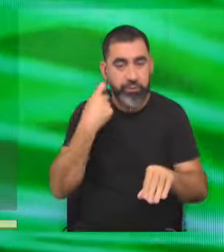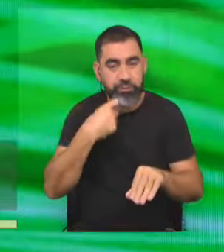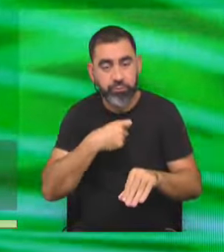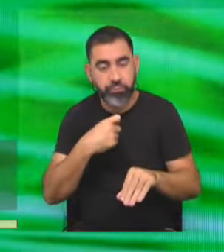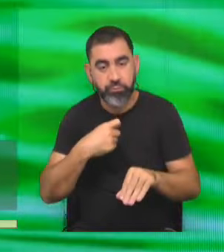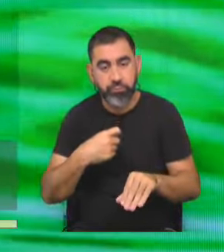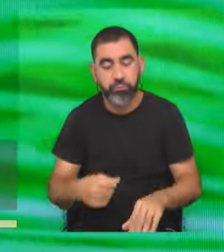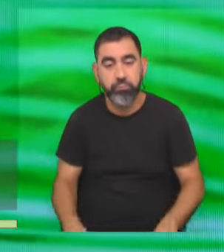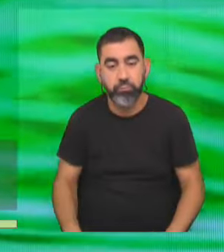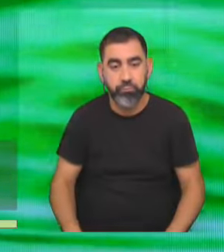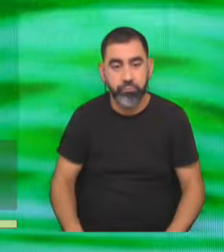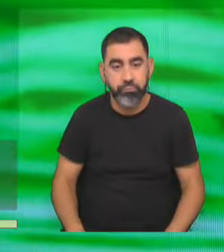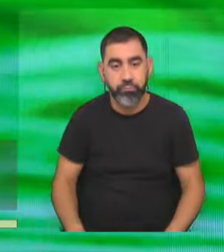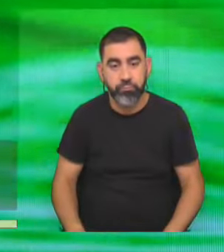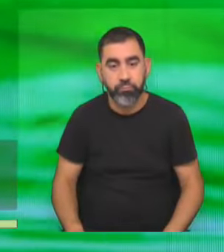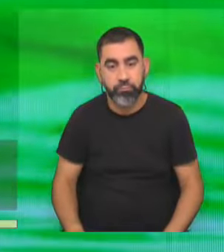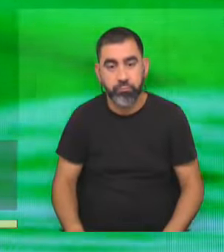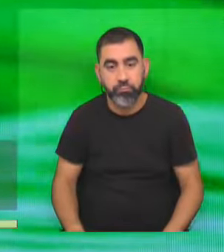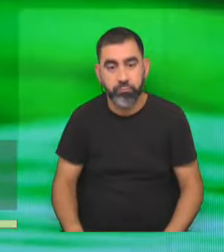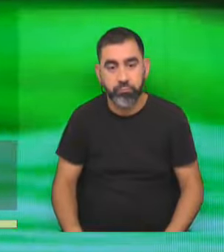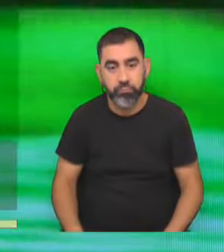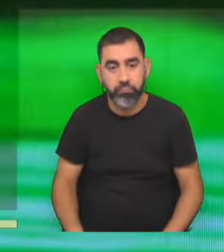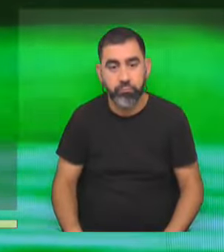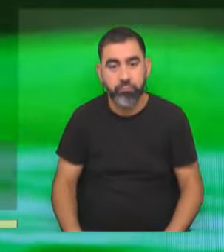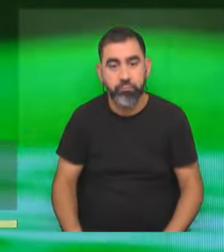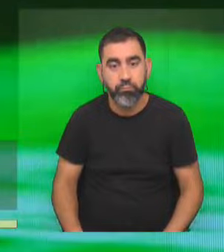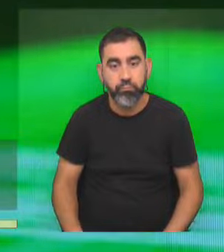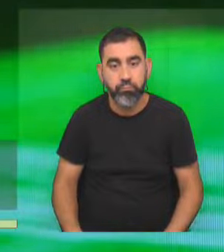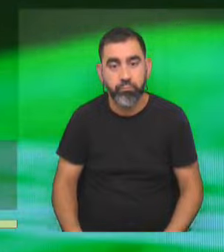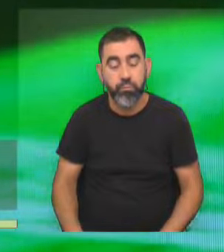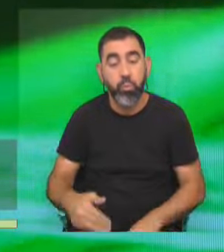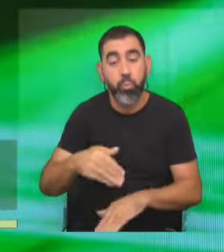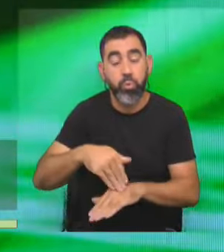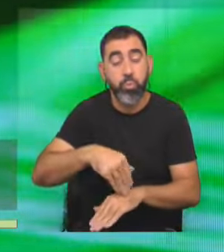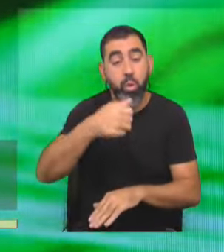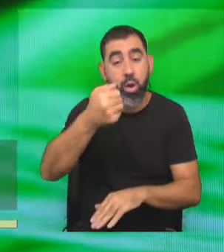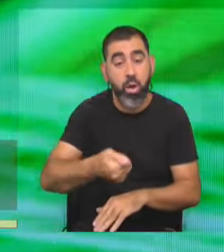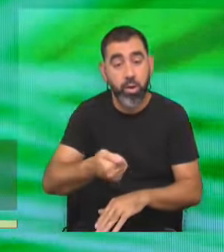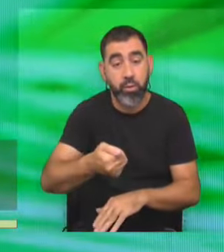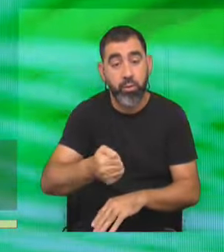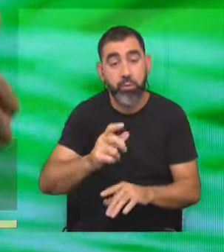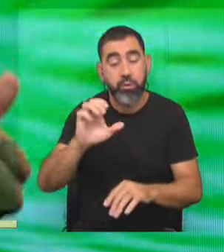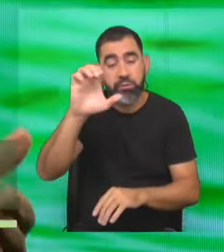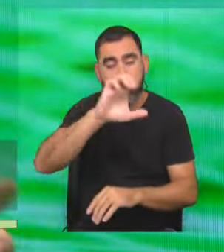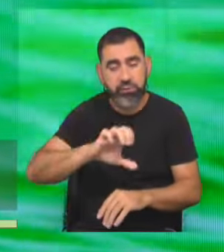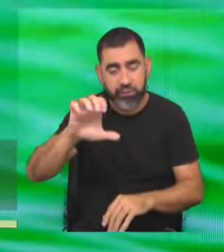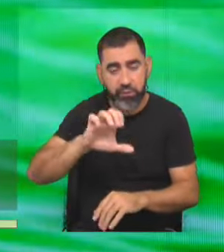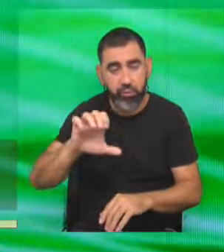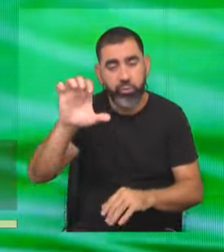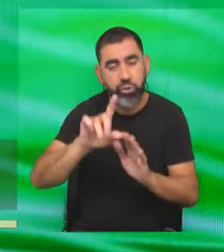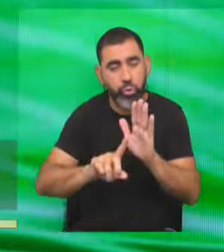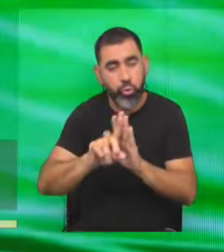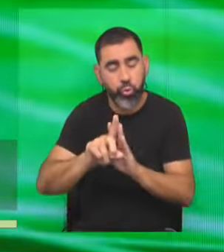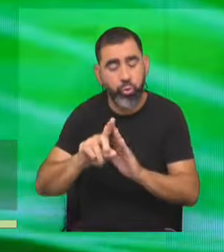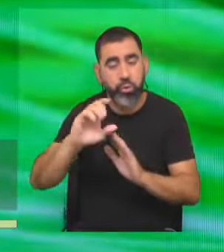segmentación territorial muy grande como decía este recién el municipio a por ejemplo incluye cerros Cerro Norte